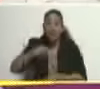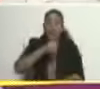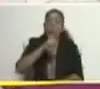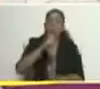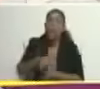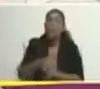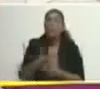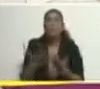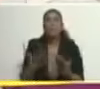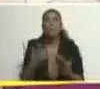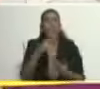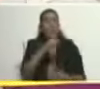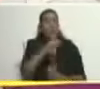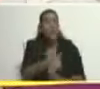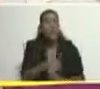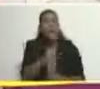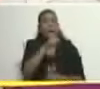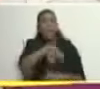en marcha.